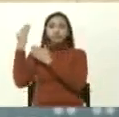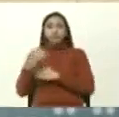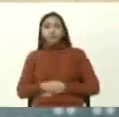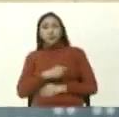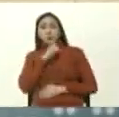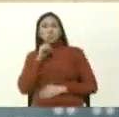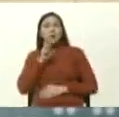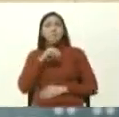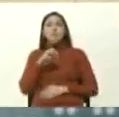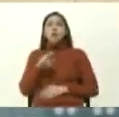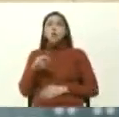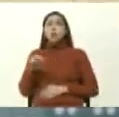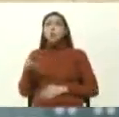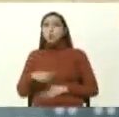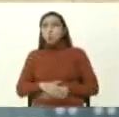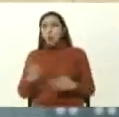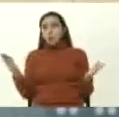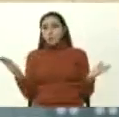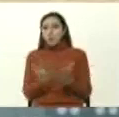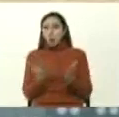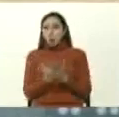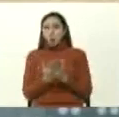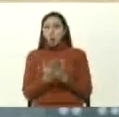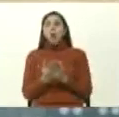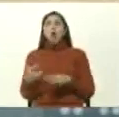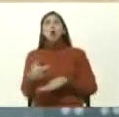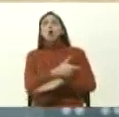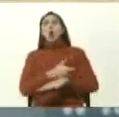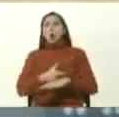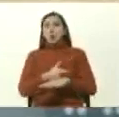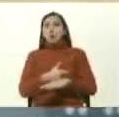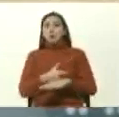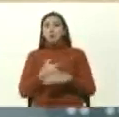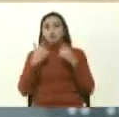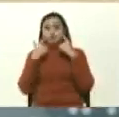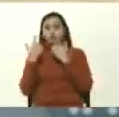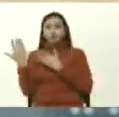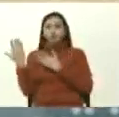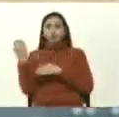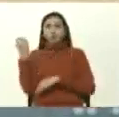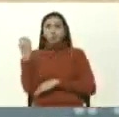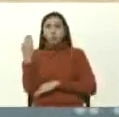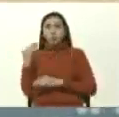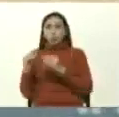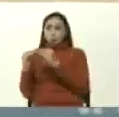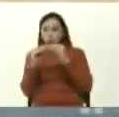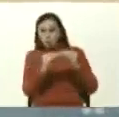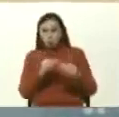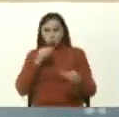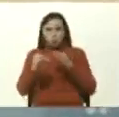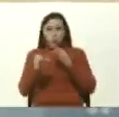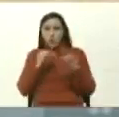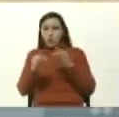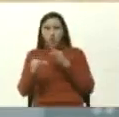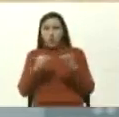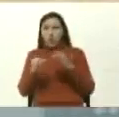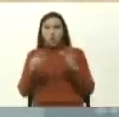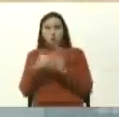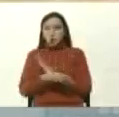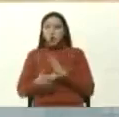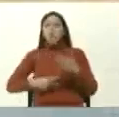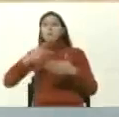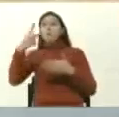Segundo Sánchez. Le damos el pase al gobernador Omar Prieto, quien va a mostrar la rehabilitación y va a mostrar también el programa